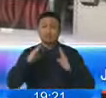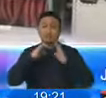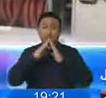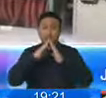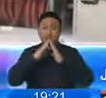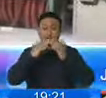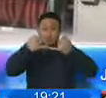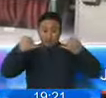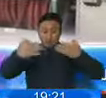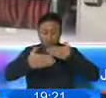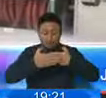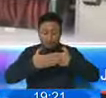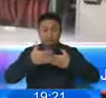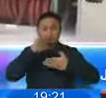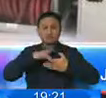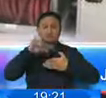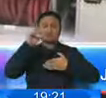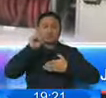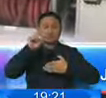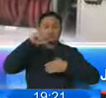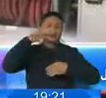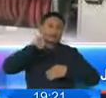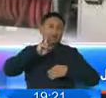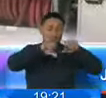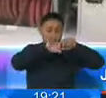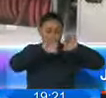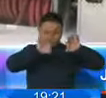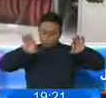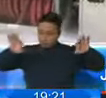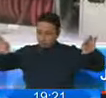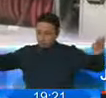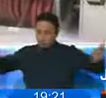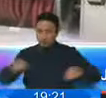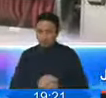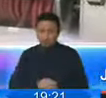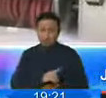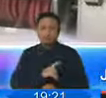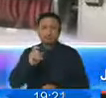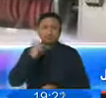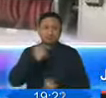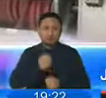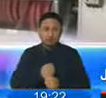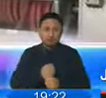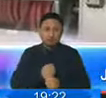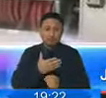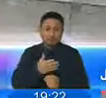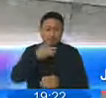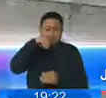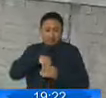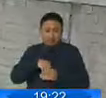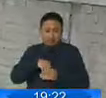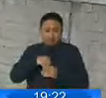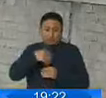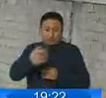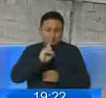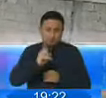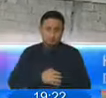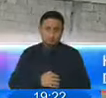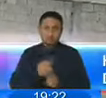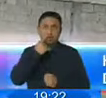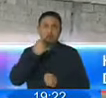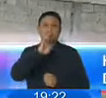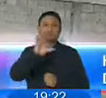es muy importante, y adicional, si van a hacer trabajos, que hagan dentro de la casa, de la casa hacia adentro, no hacia afuera. El hombre de 50 años de